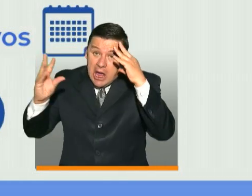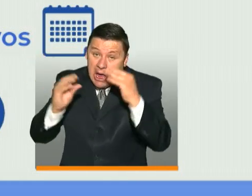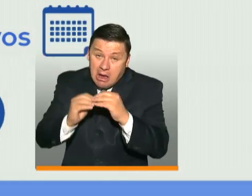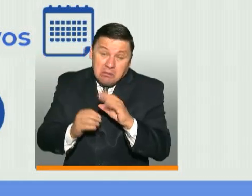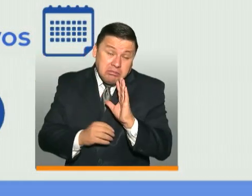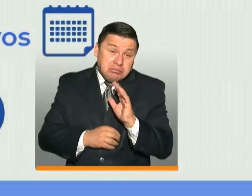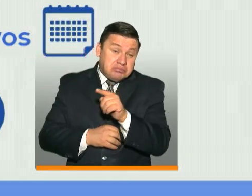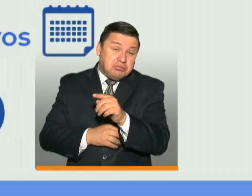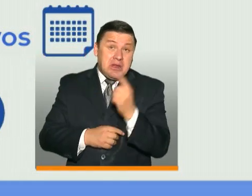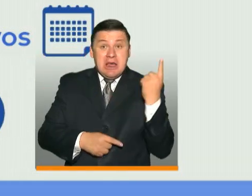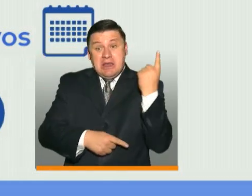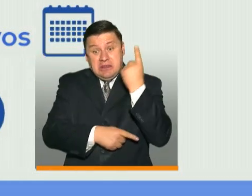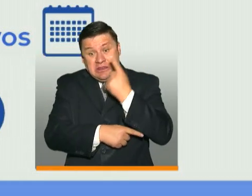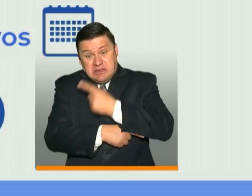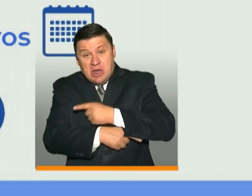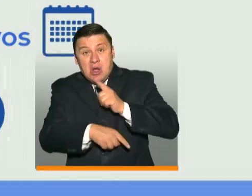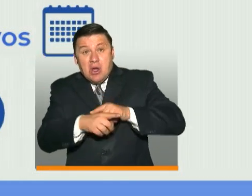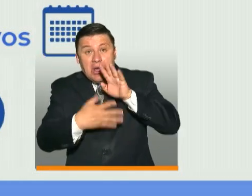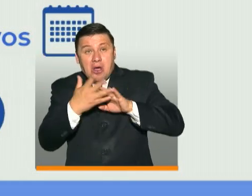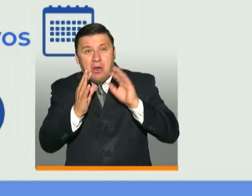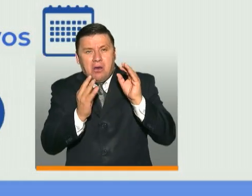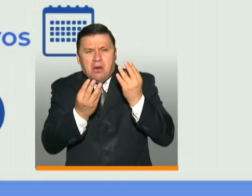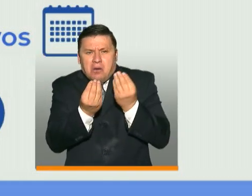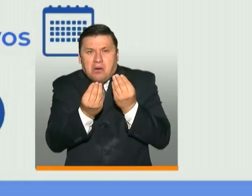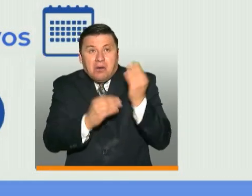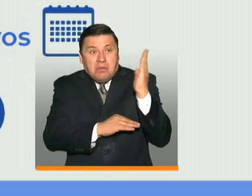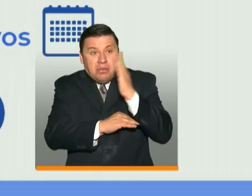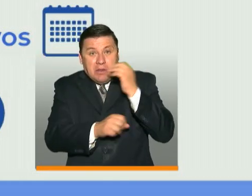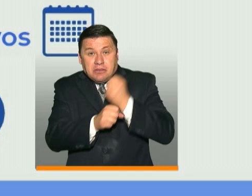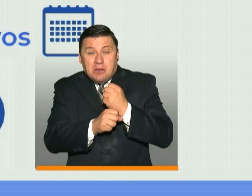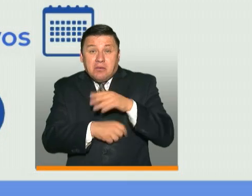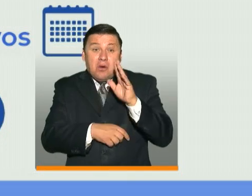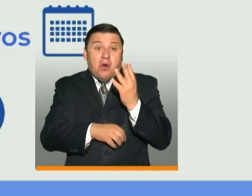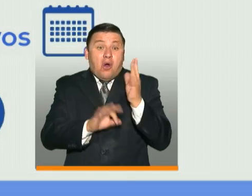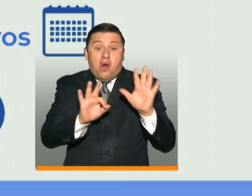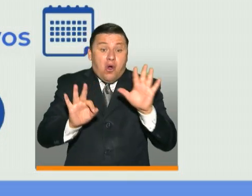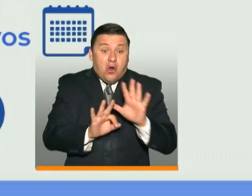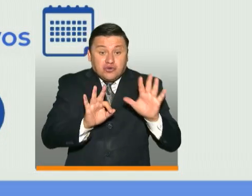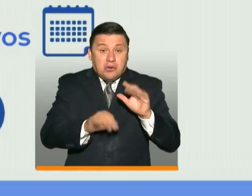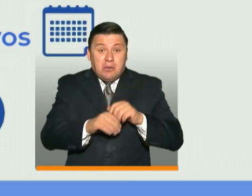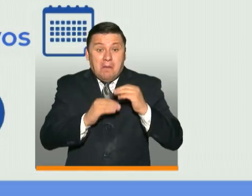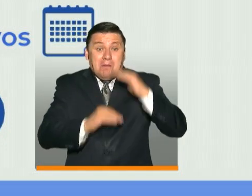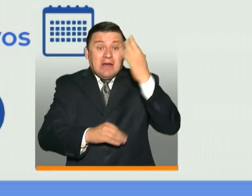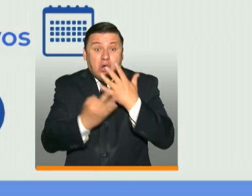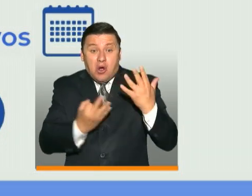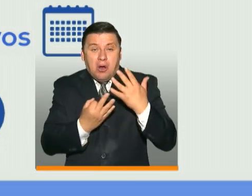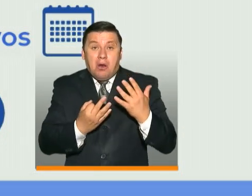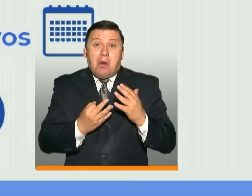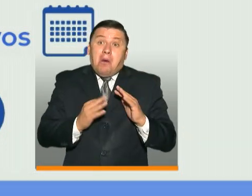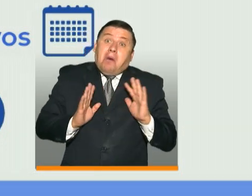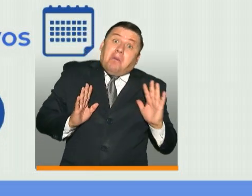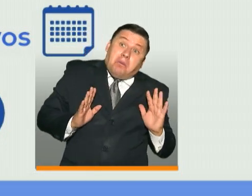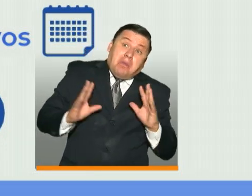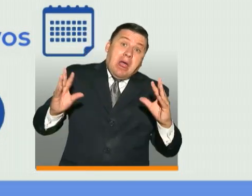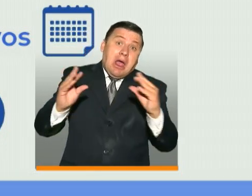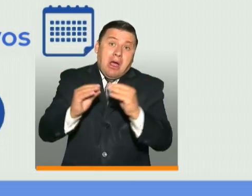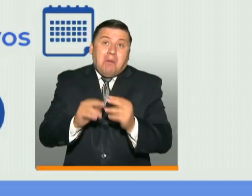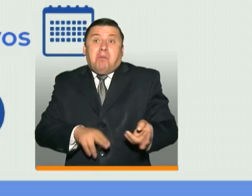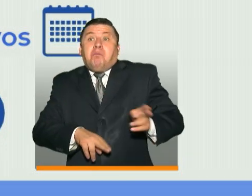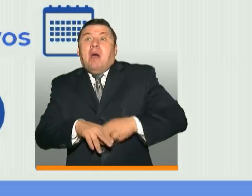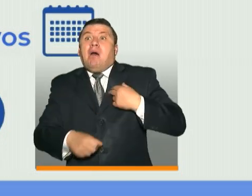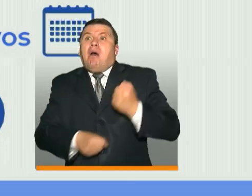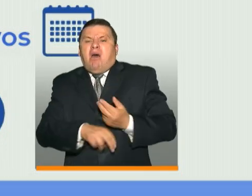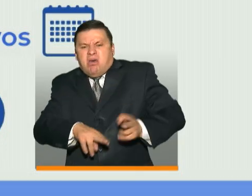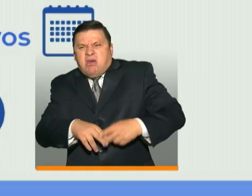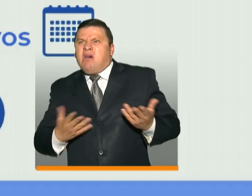de dos, en el día superiores a la jornada laboral, más de 8 horas y demás, si hay recargos y